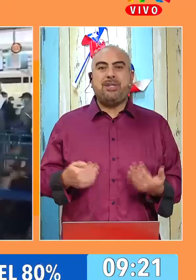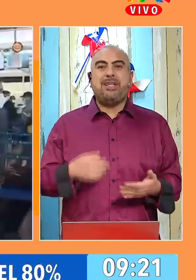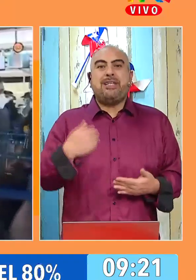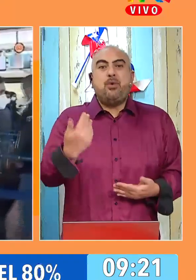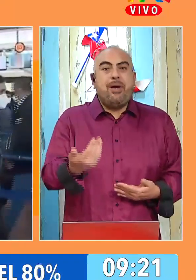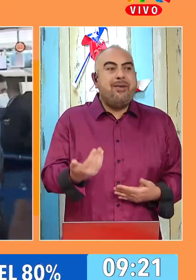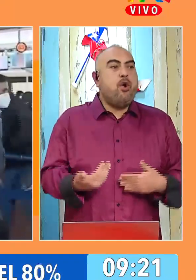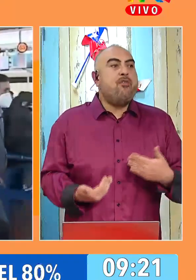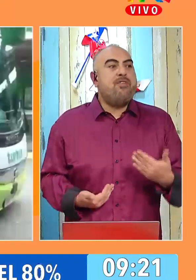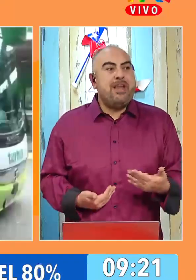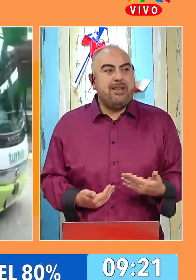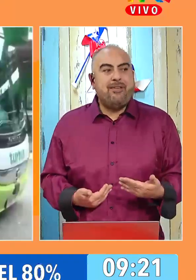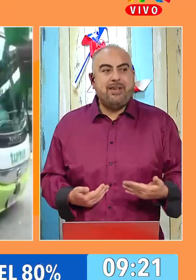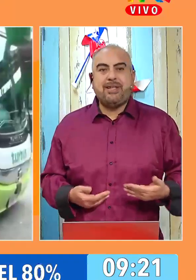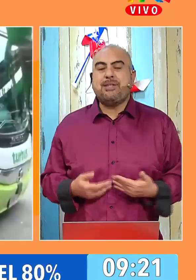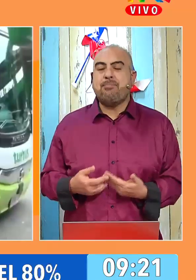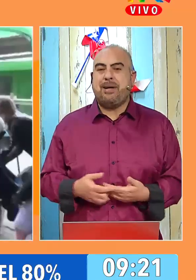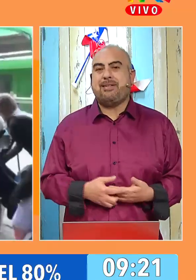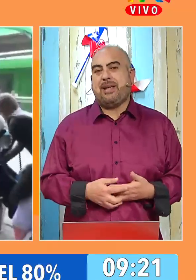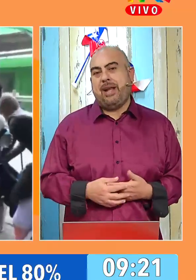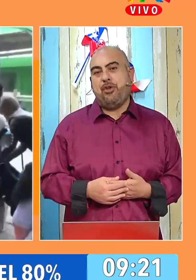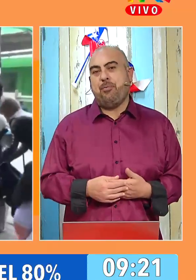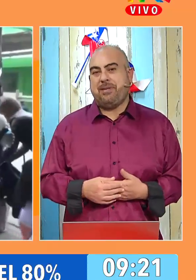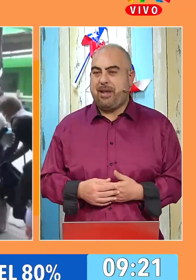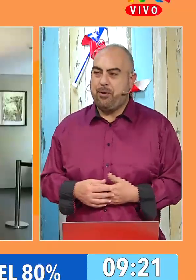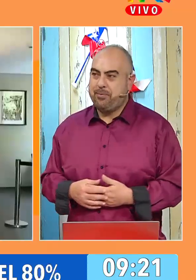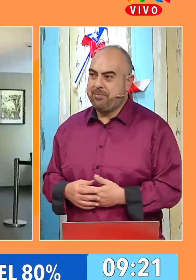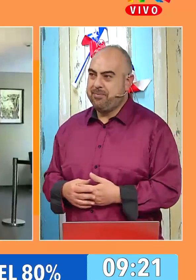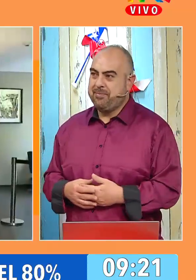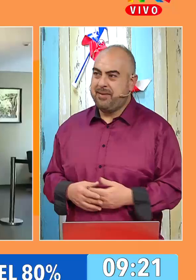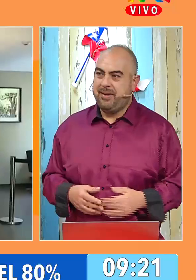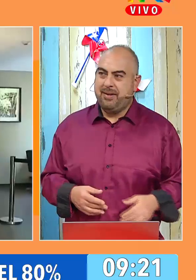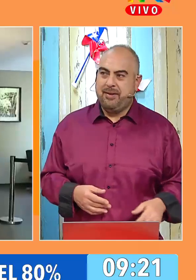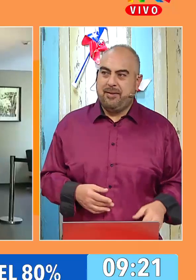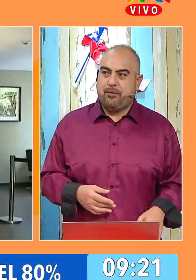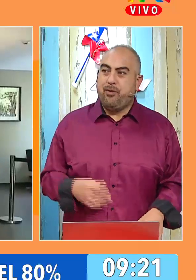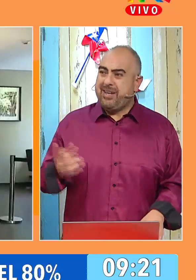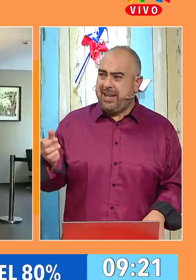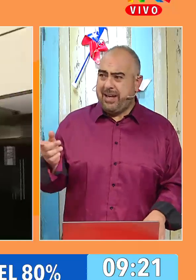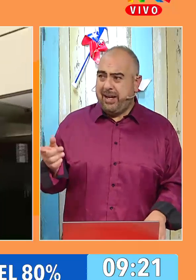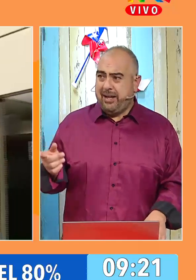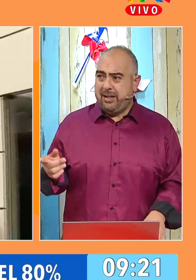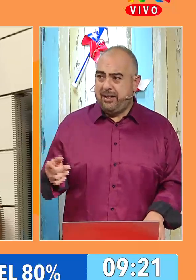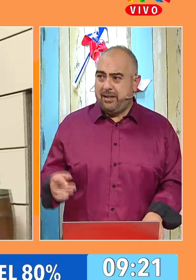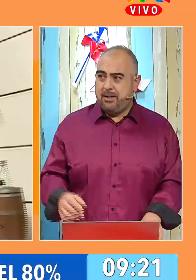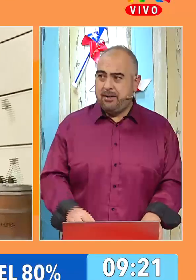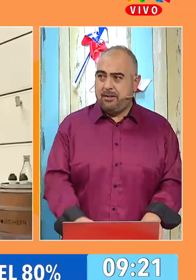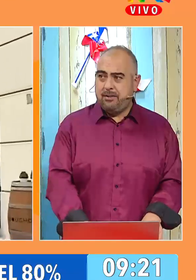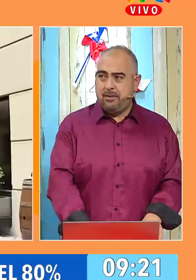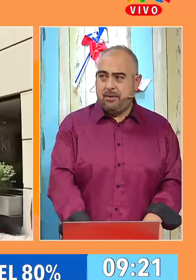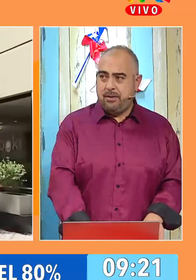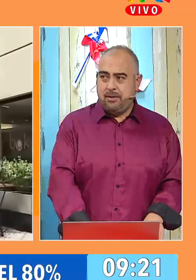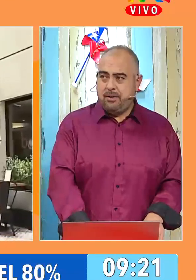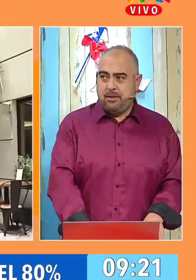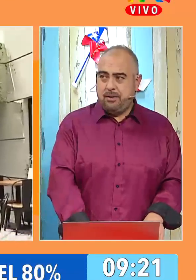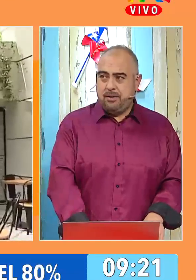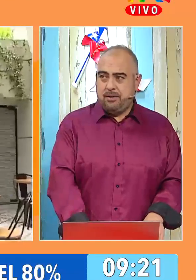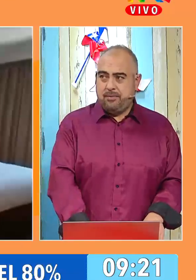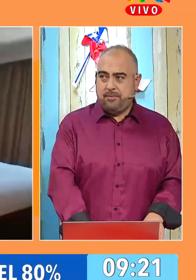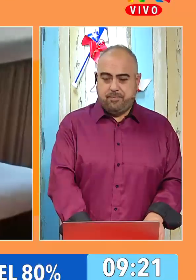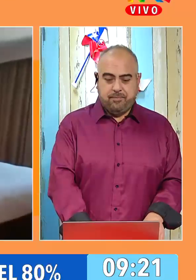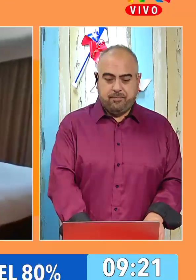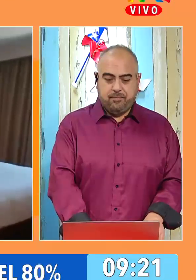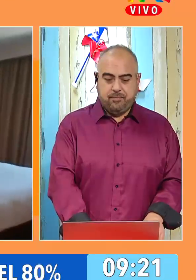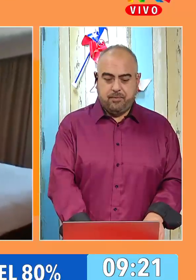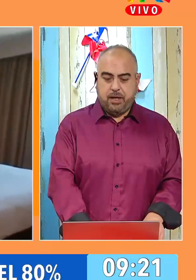Y eso es 19 o 20 veces más que el año pasado. Claro que sí. ¿Tú vas a cedir? No. Lo más probable es